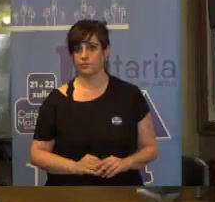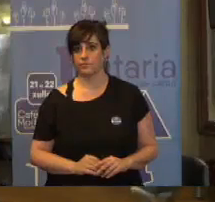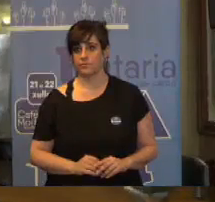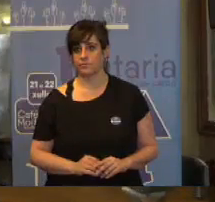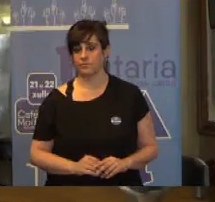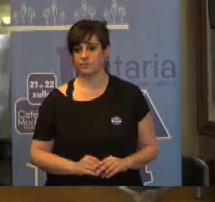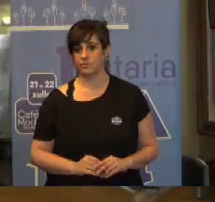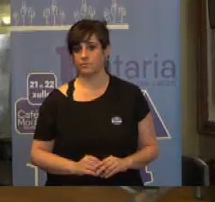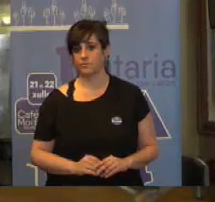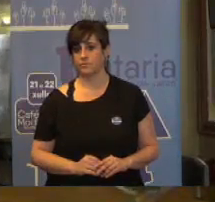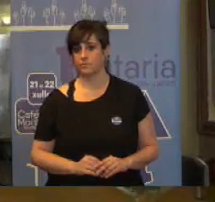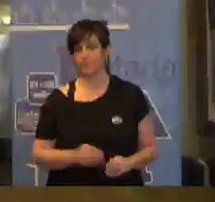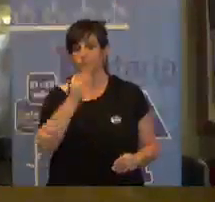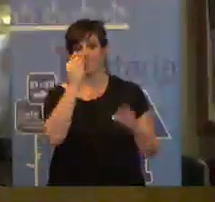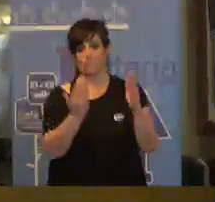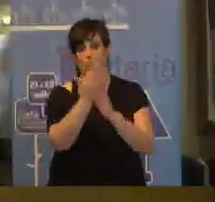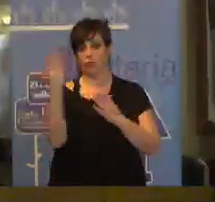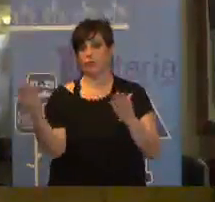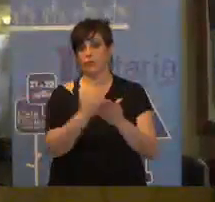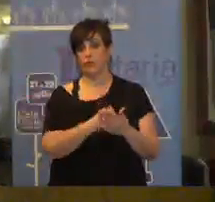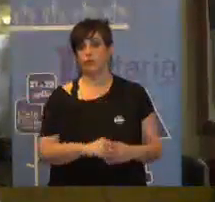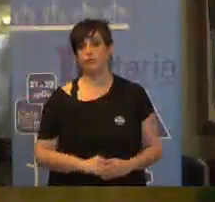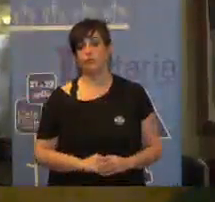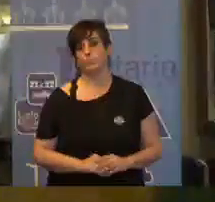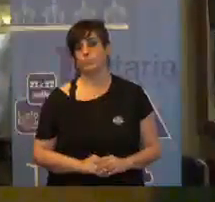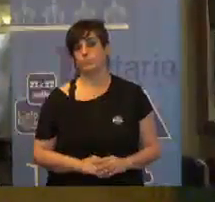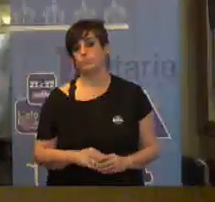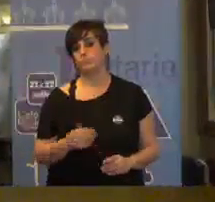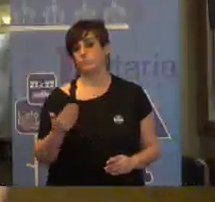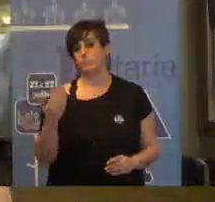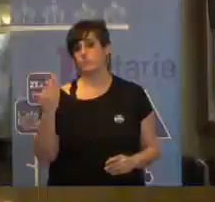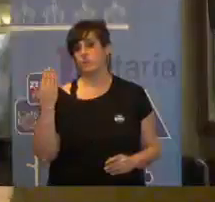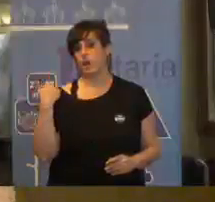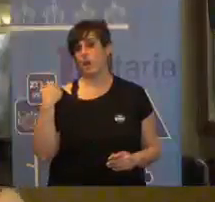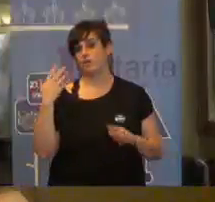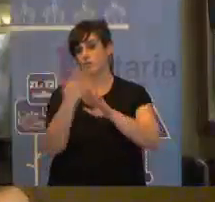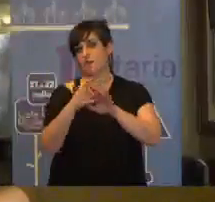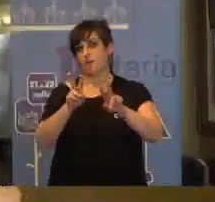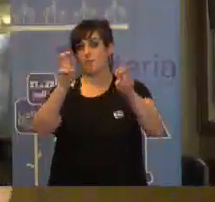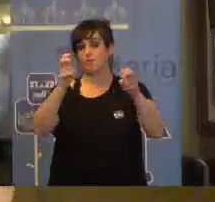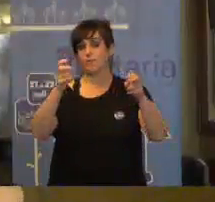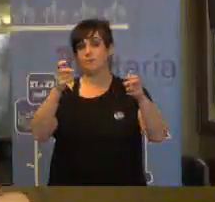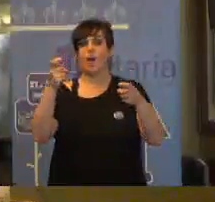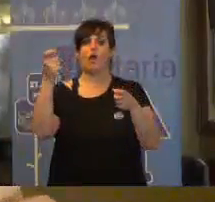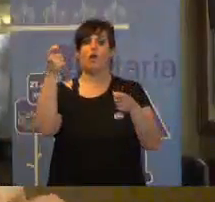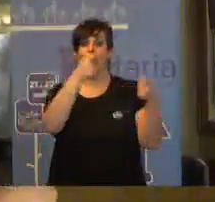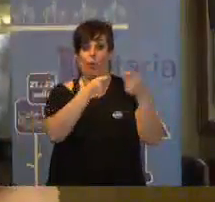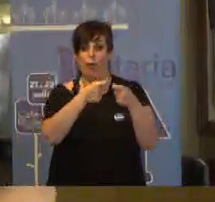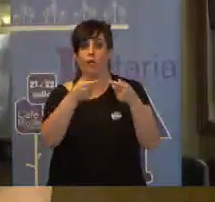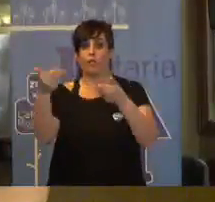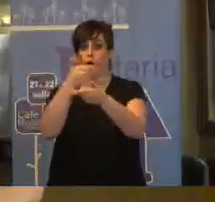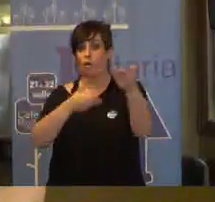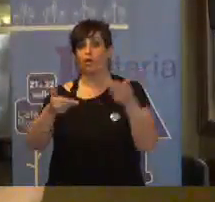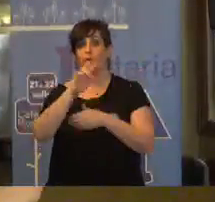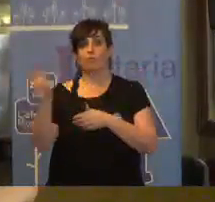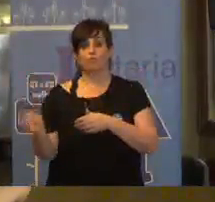Sí. Bueno, bons días a todos. Falábamos agora de cooperación, colaboración. Bueno, penso que